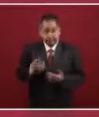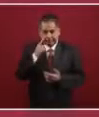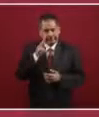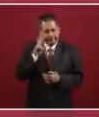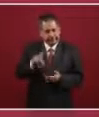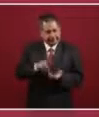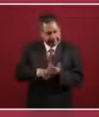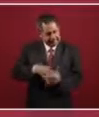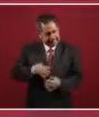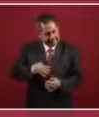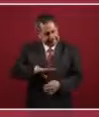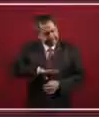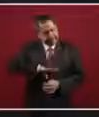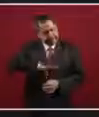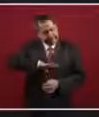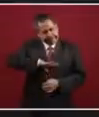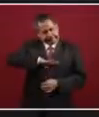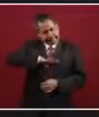calienta